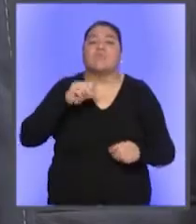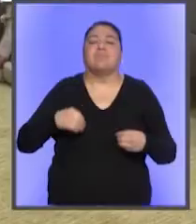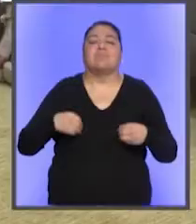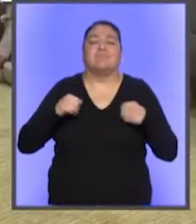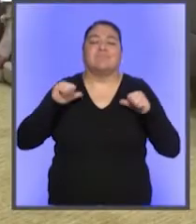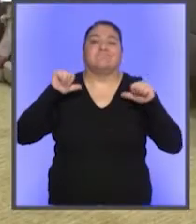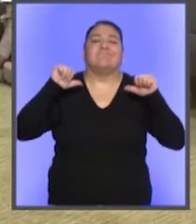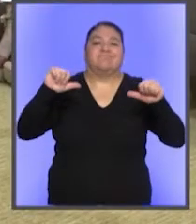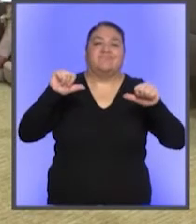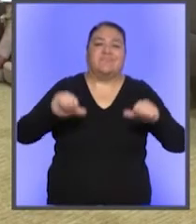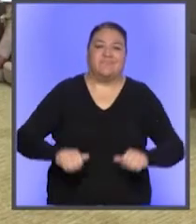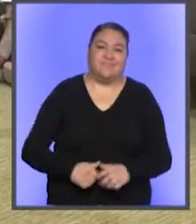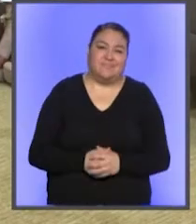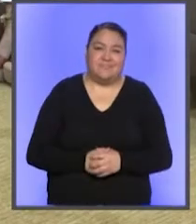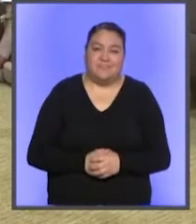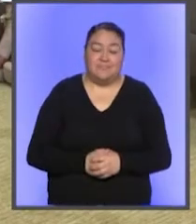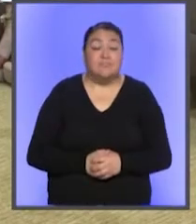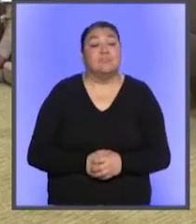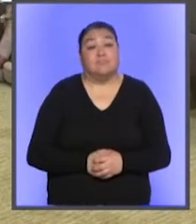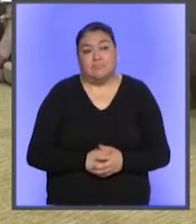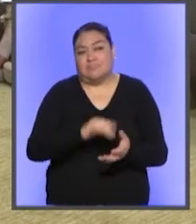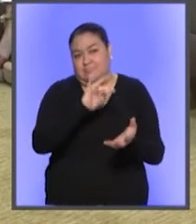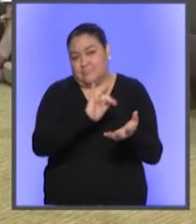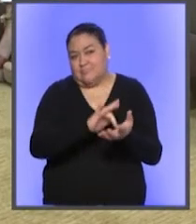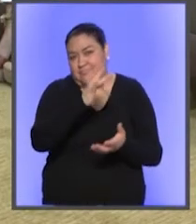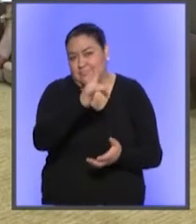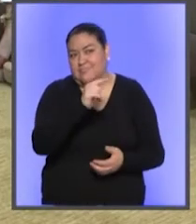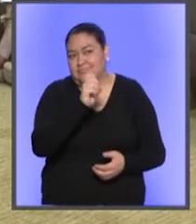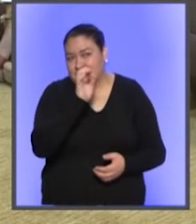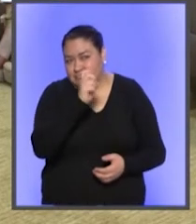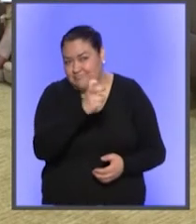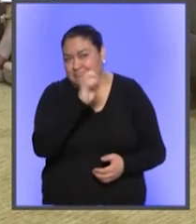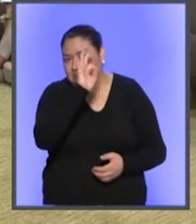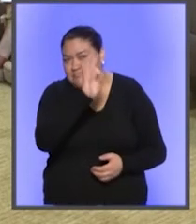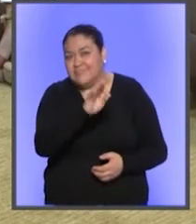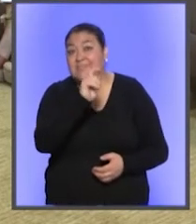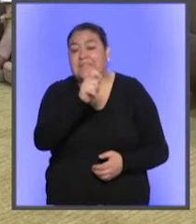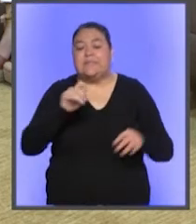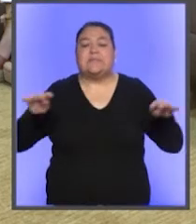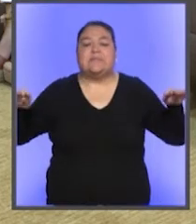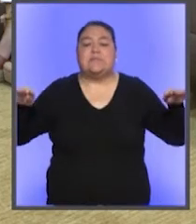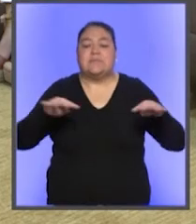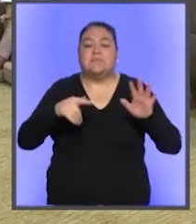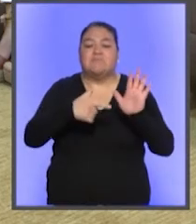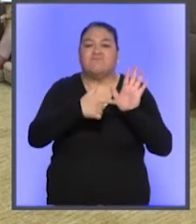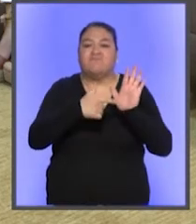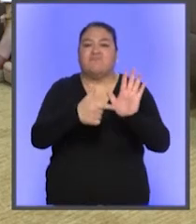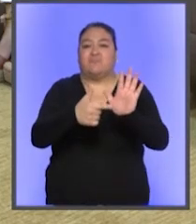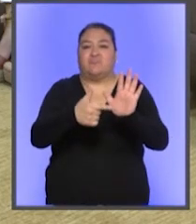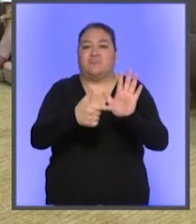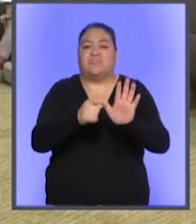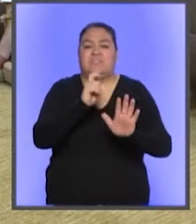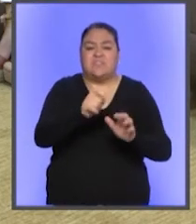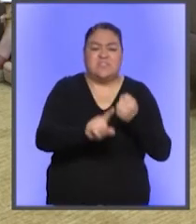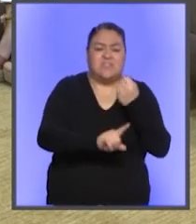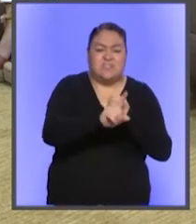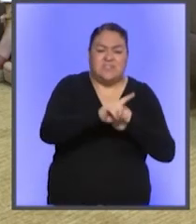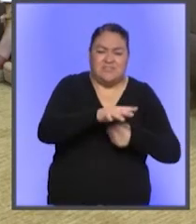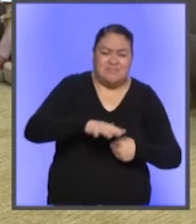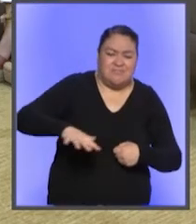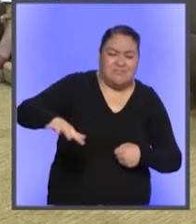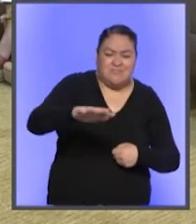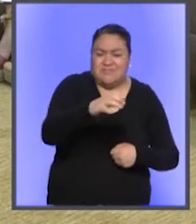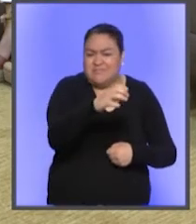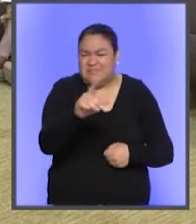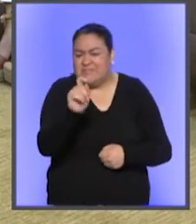las mujeres Muchas gracias magistrada y pues acaba de tocar una palabra que creo que fue esencial la visibilización de la situación